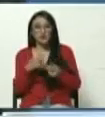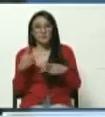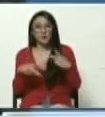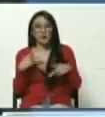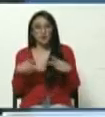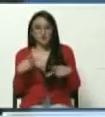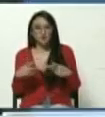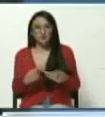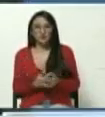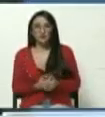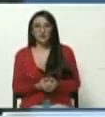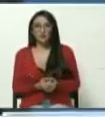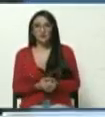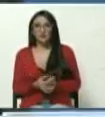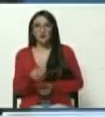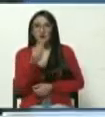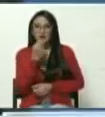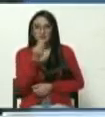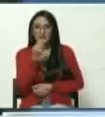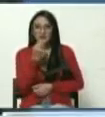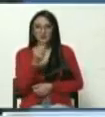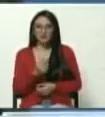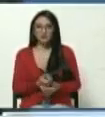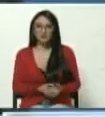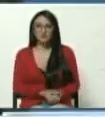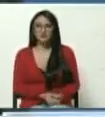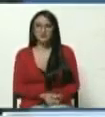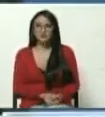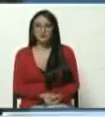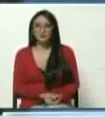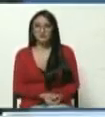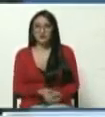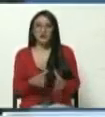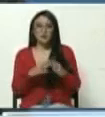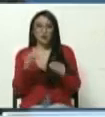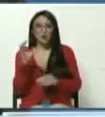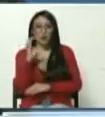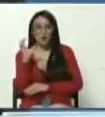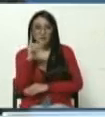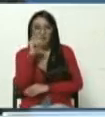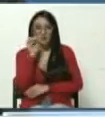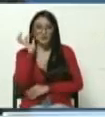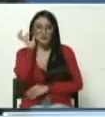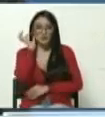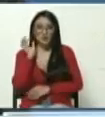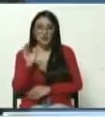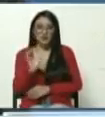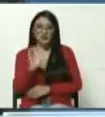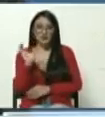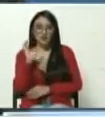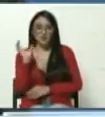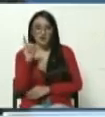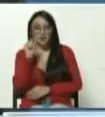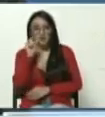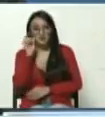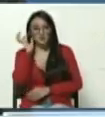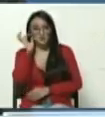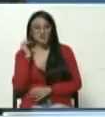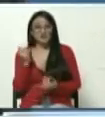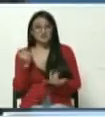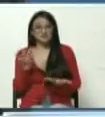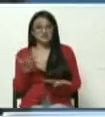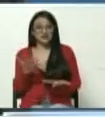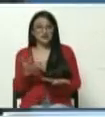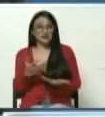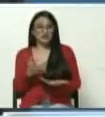producción de alimentos a los colombianos y a las colombianas. Por eso digo que es una